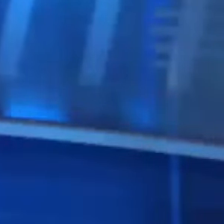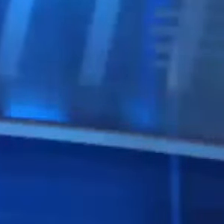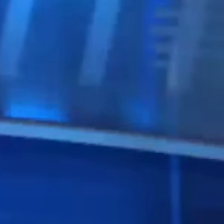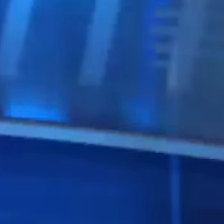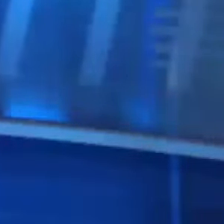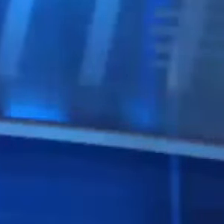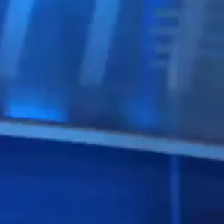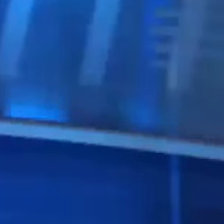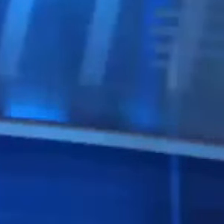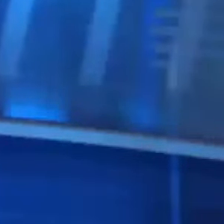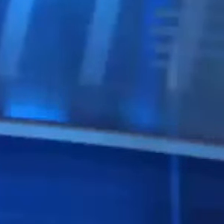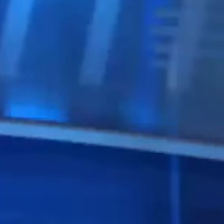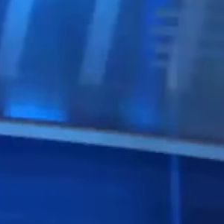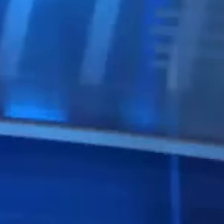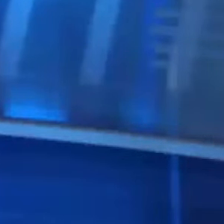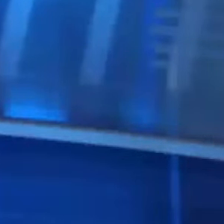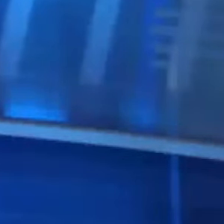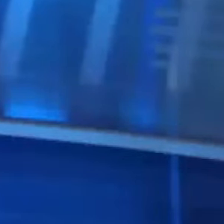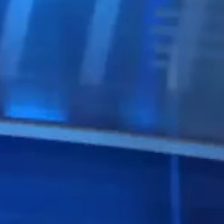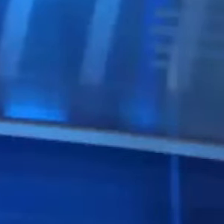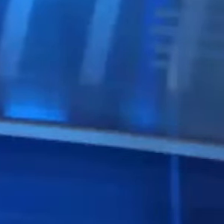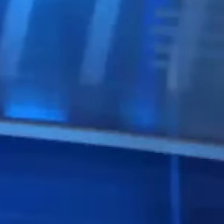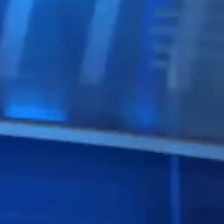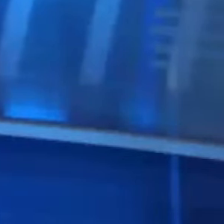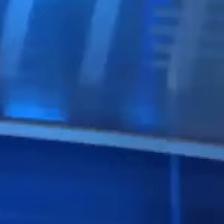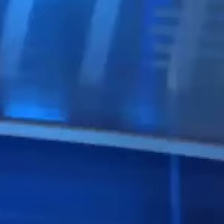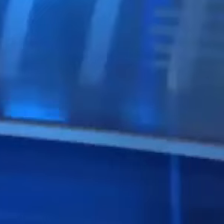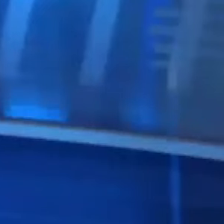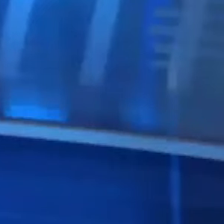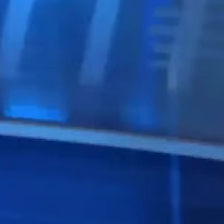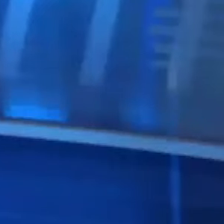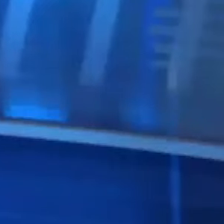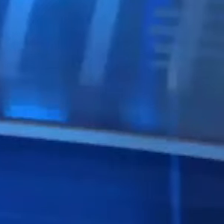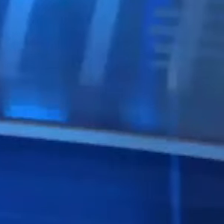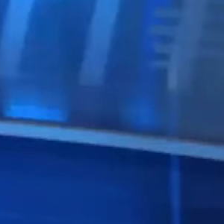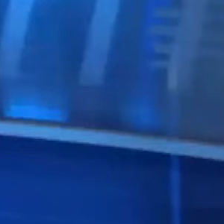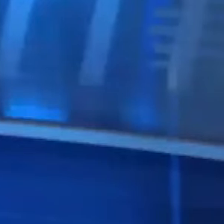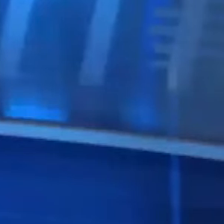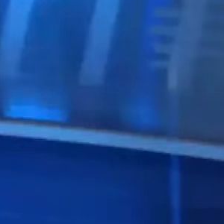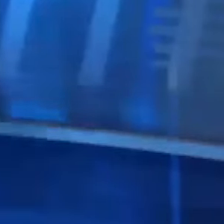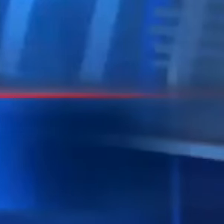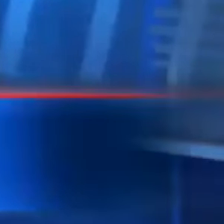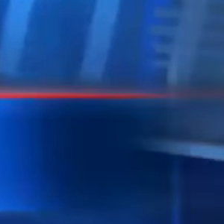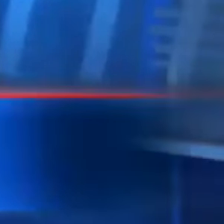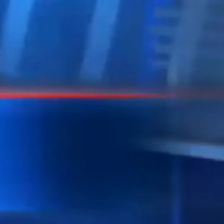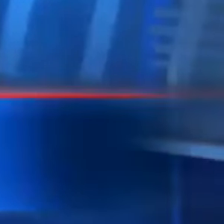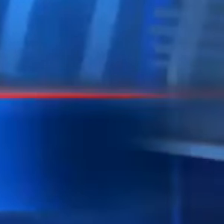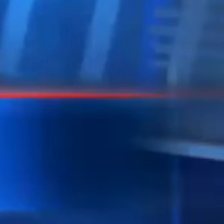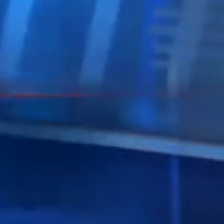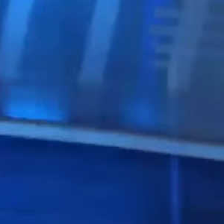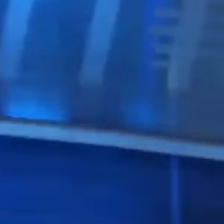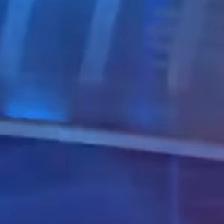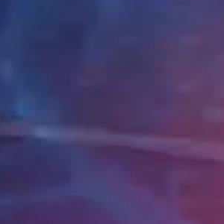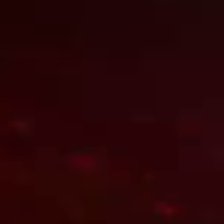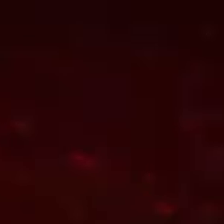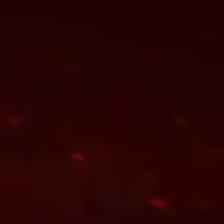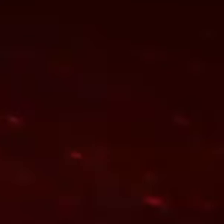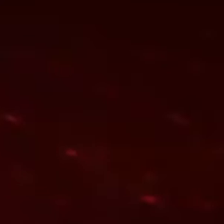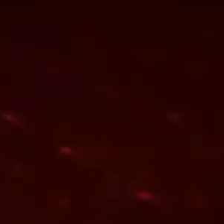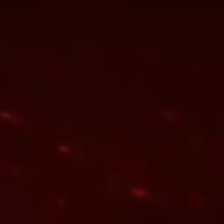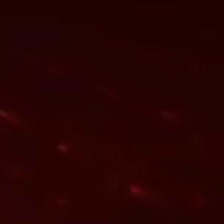Atención amigos, porque una jornada de terror se ha vivido en las últimas 17 horas en las cárceles de Guayaquil, Cuenca y también de